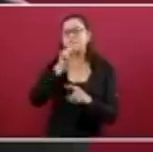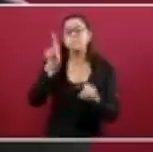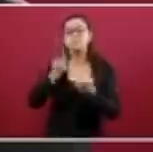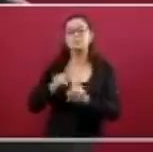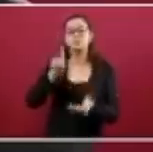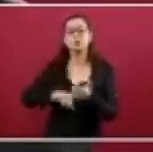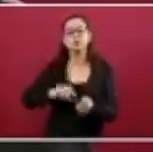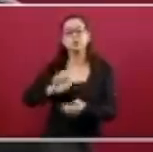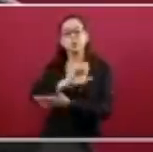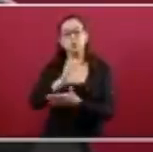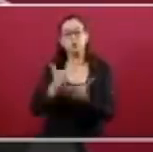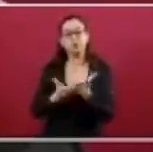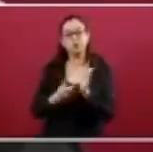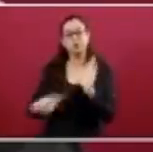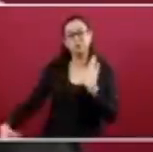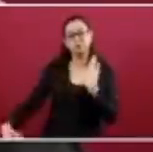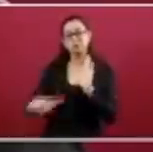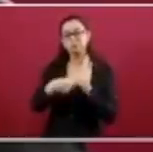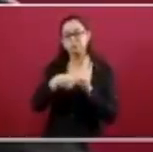contrato que